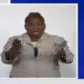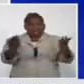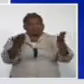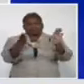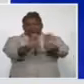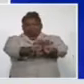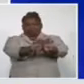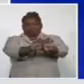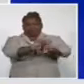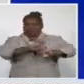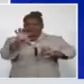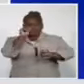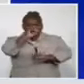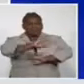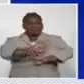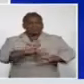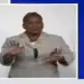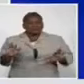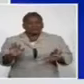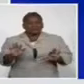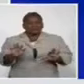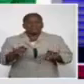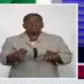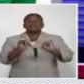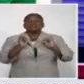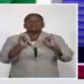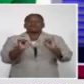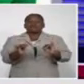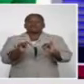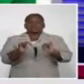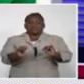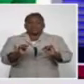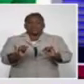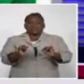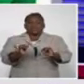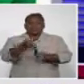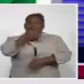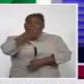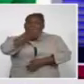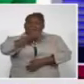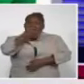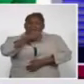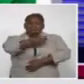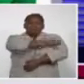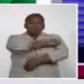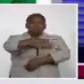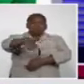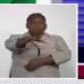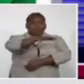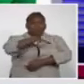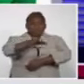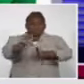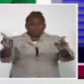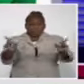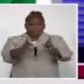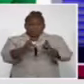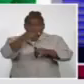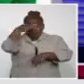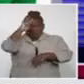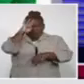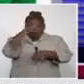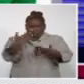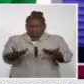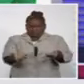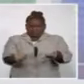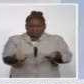tal. Esta es una información también para darle a nuestra población. En resumen, Cuba,